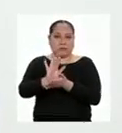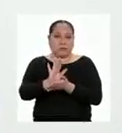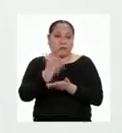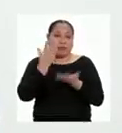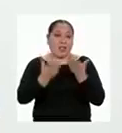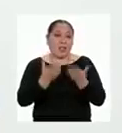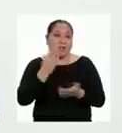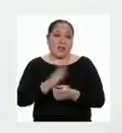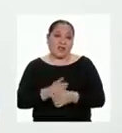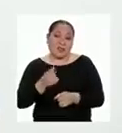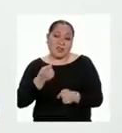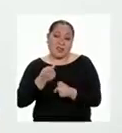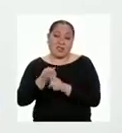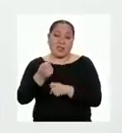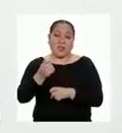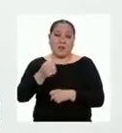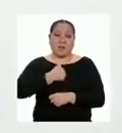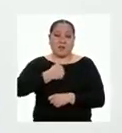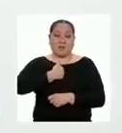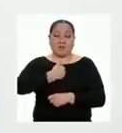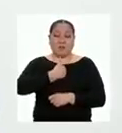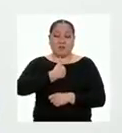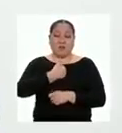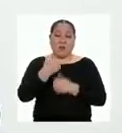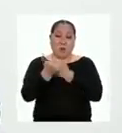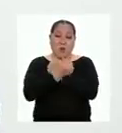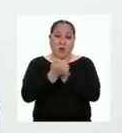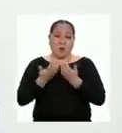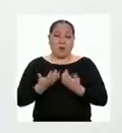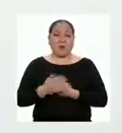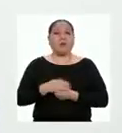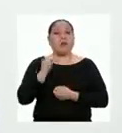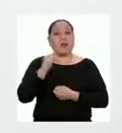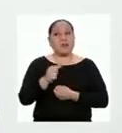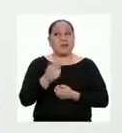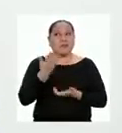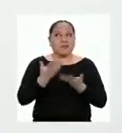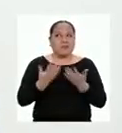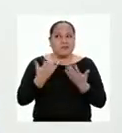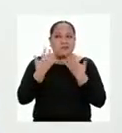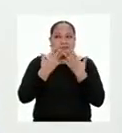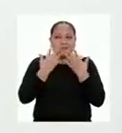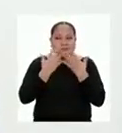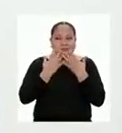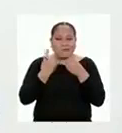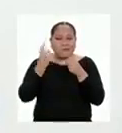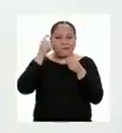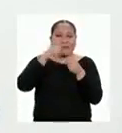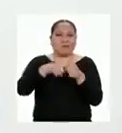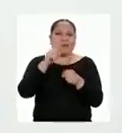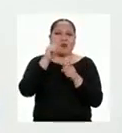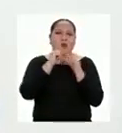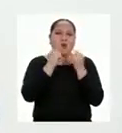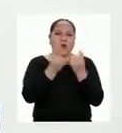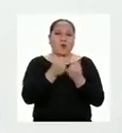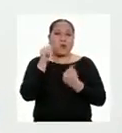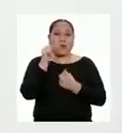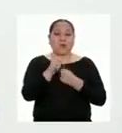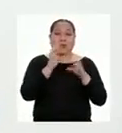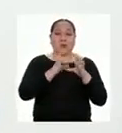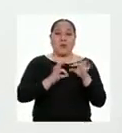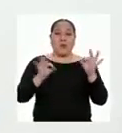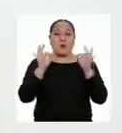sabe, daño a nuestra autoestima. Eso puede hacer que nos dé miedo formar parte de un grupo. Por eso es